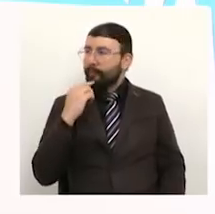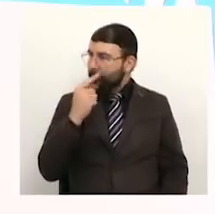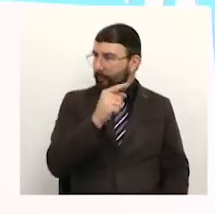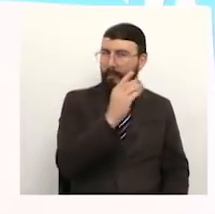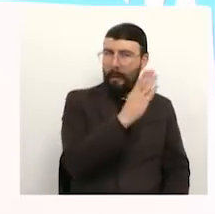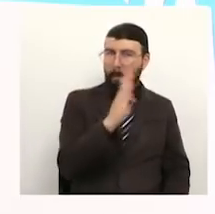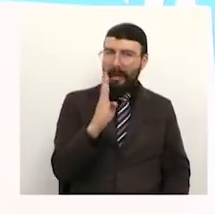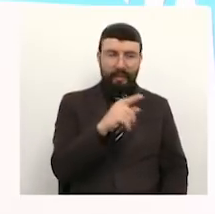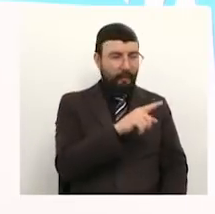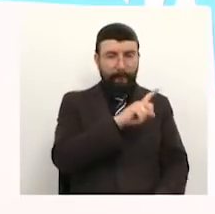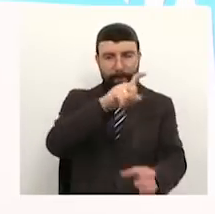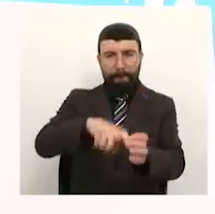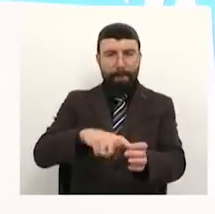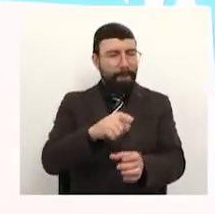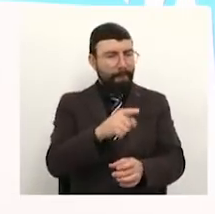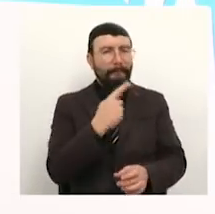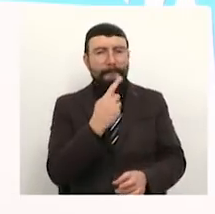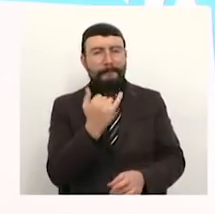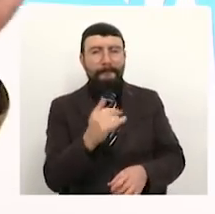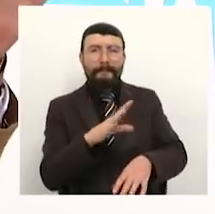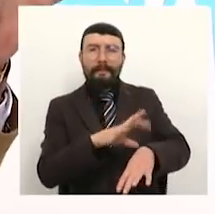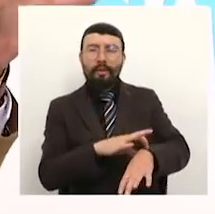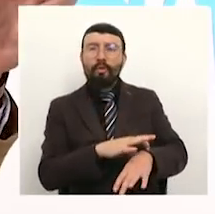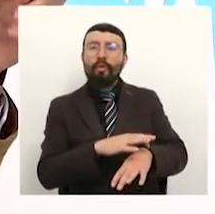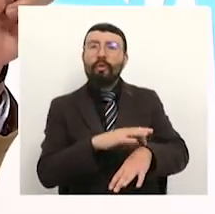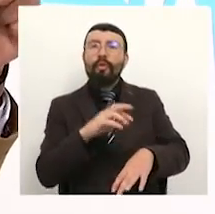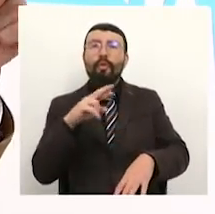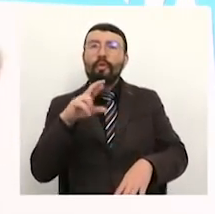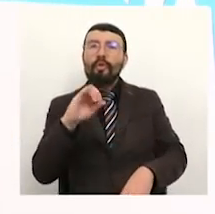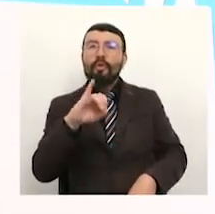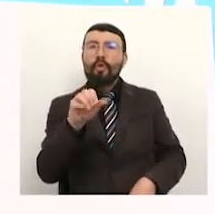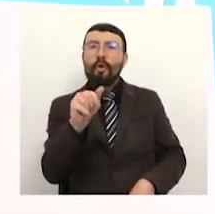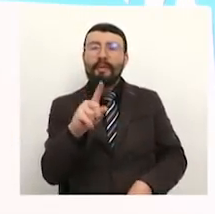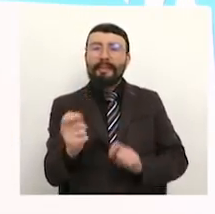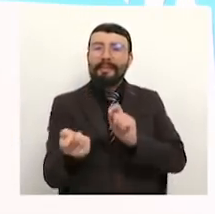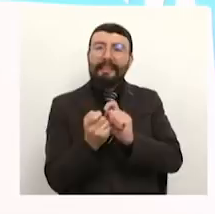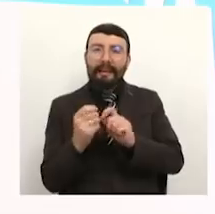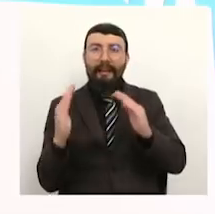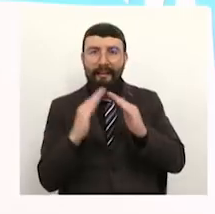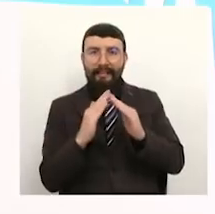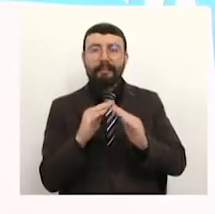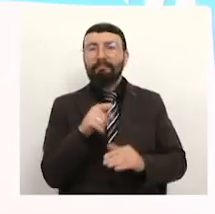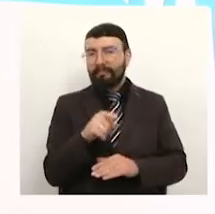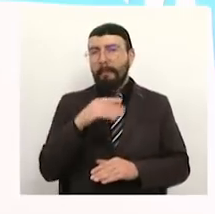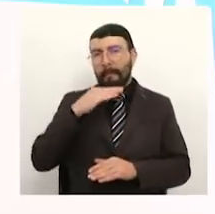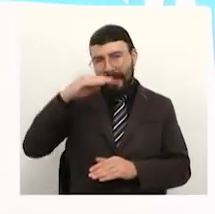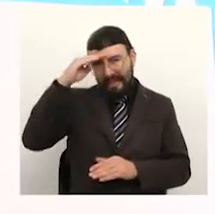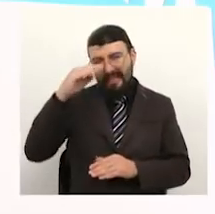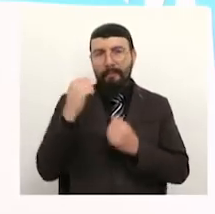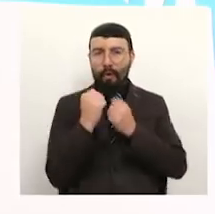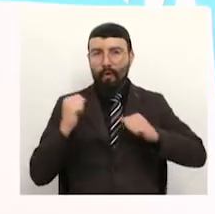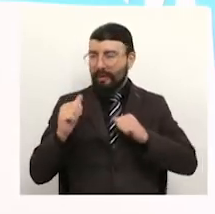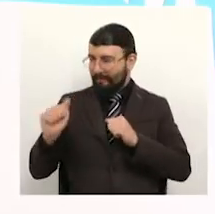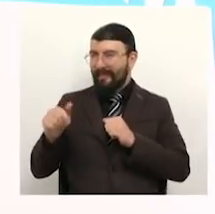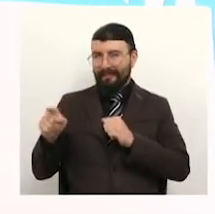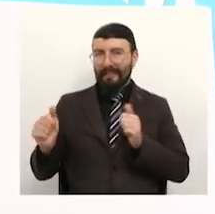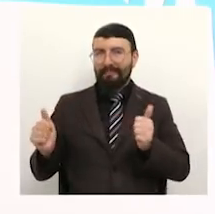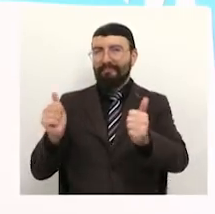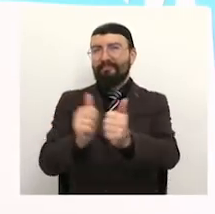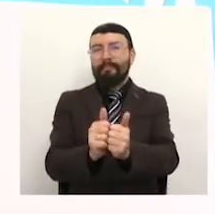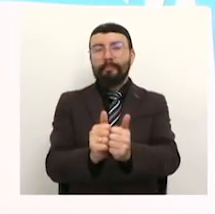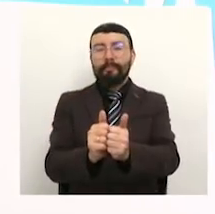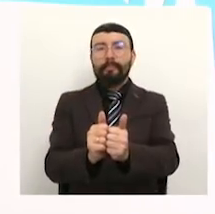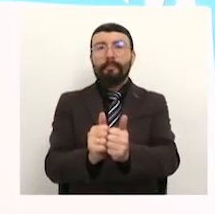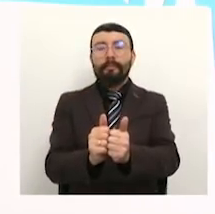consulta cuando dice doctor róger cerca tocaron los teléfonos donde atiende la doctora en barranquilla en medellín en bogotá la salud a